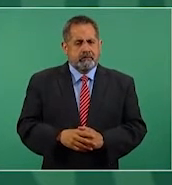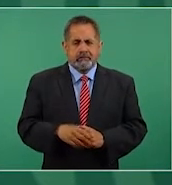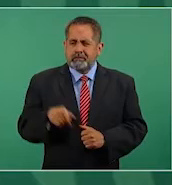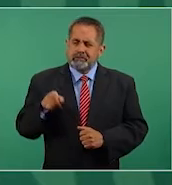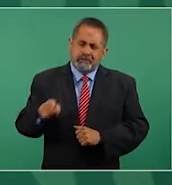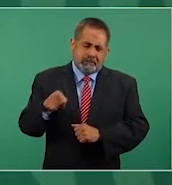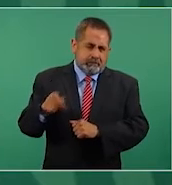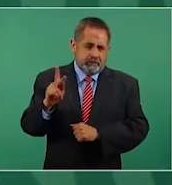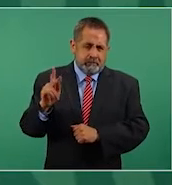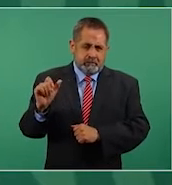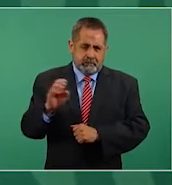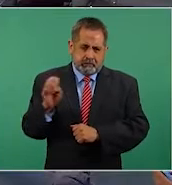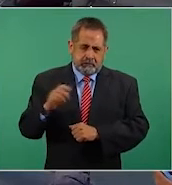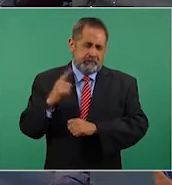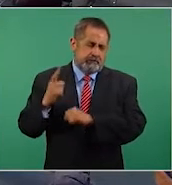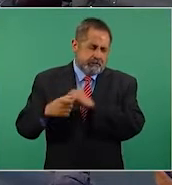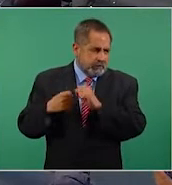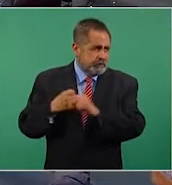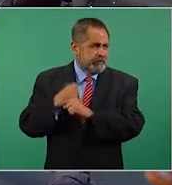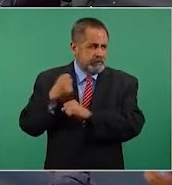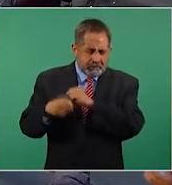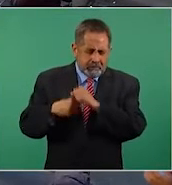Durante décadas,